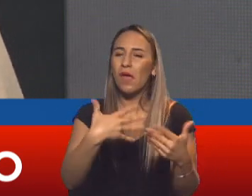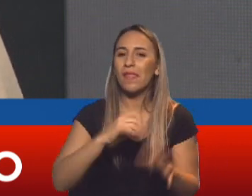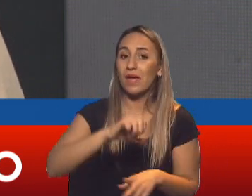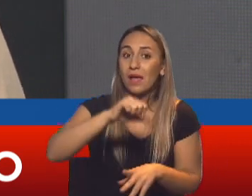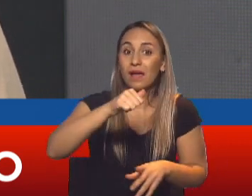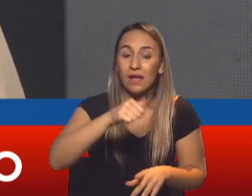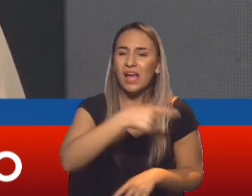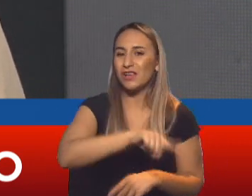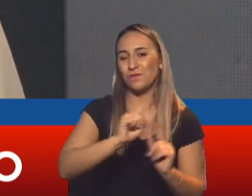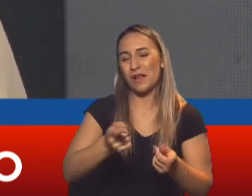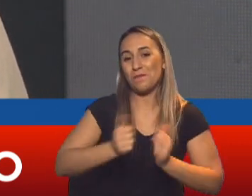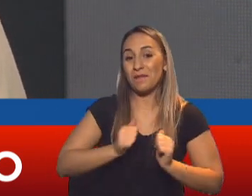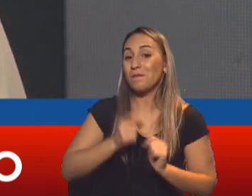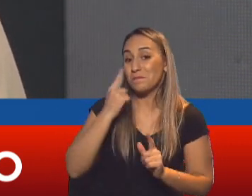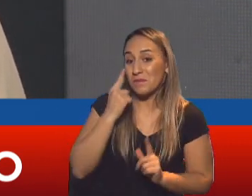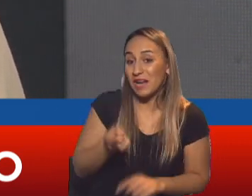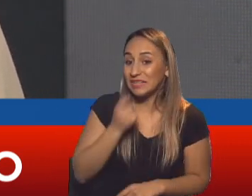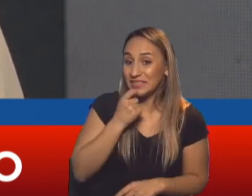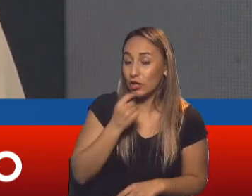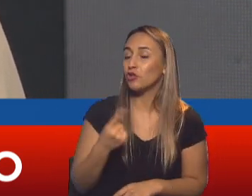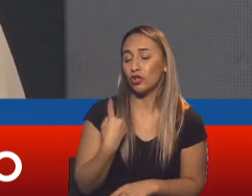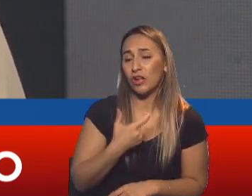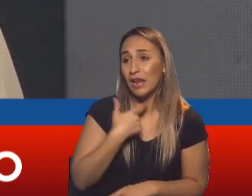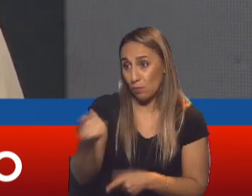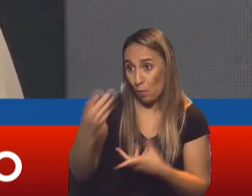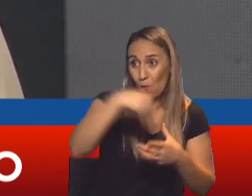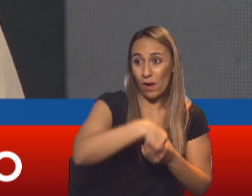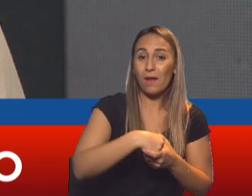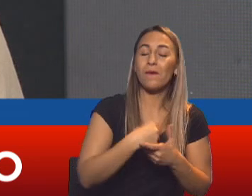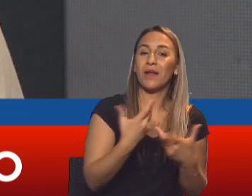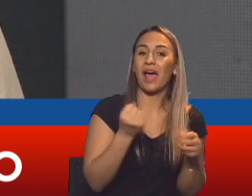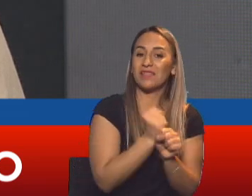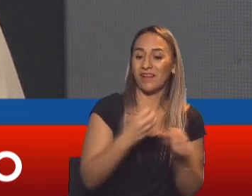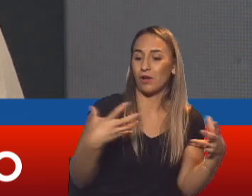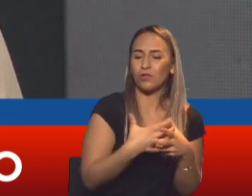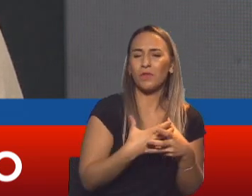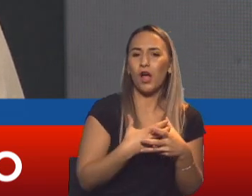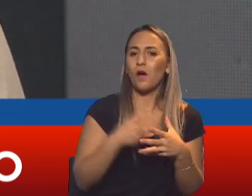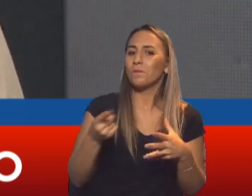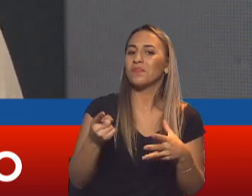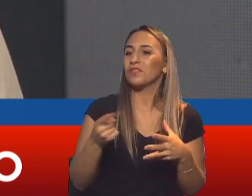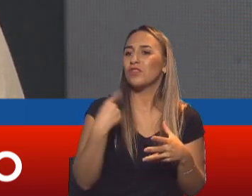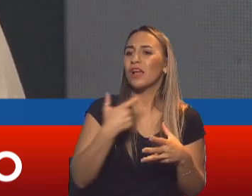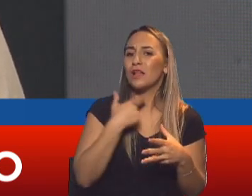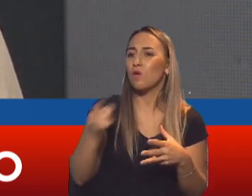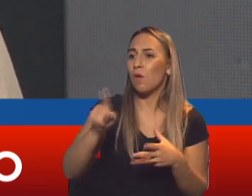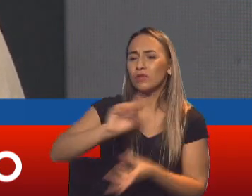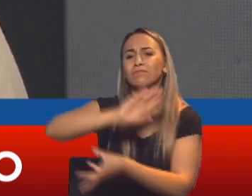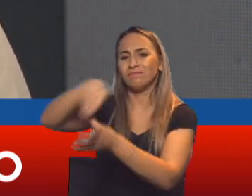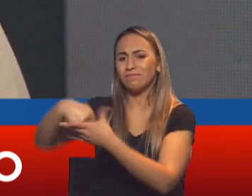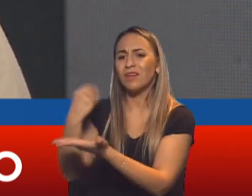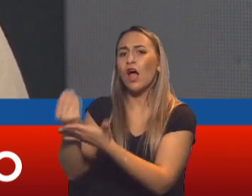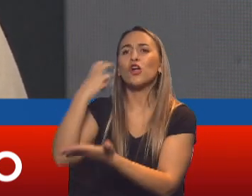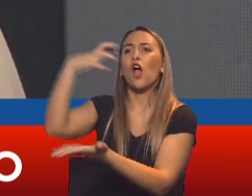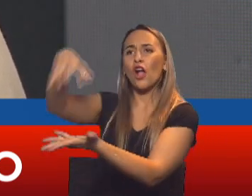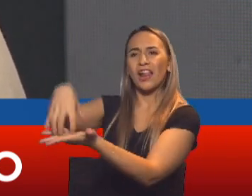en la recolección. Ellos me decían, mirá, queremos que vuelvas, pero lo que más queremos es que no vuelvas porque te queremos ver en el Congreso. Que seas